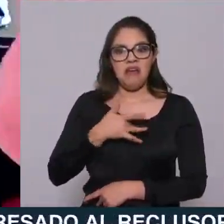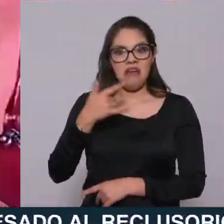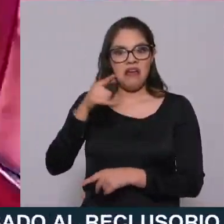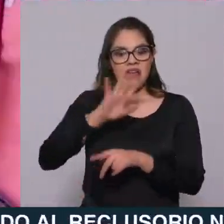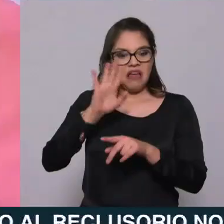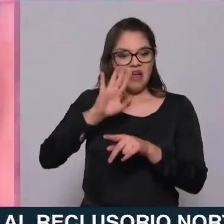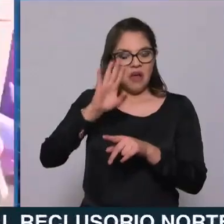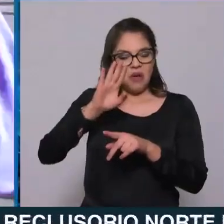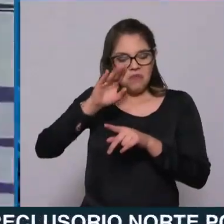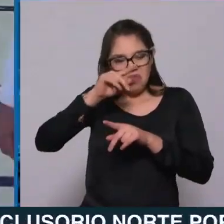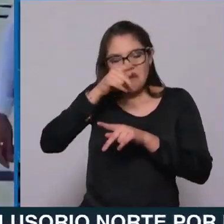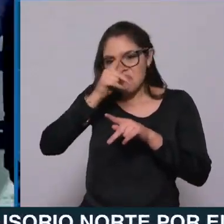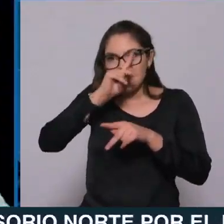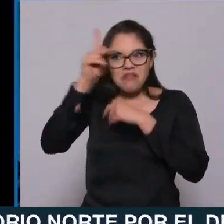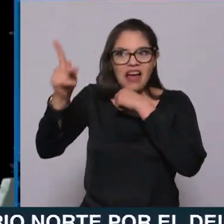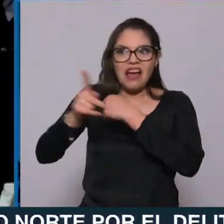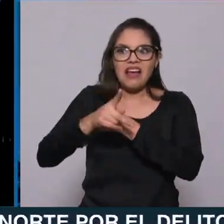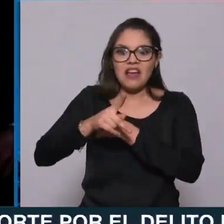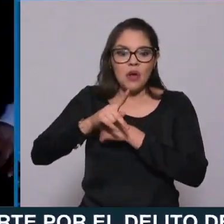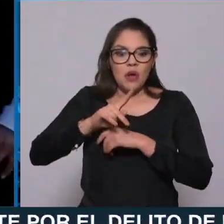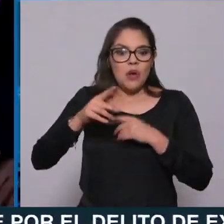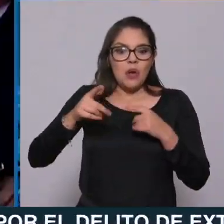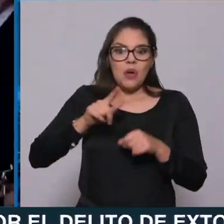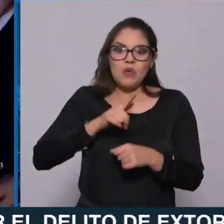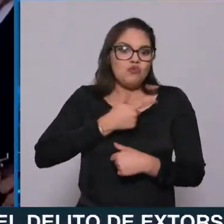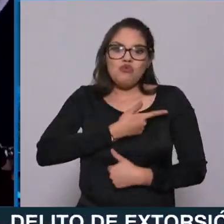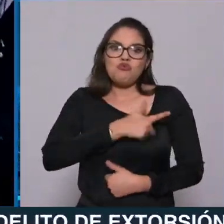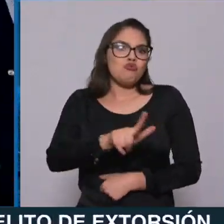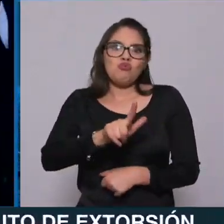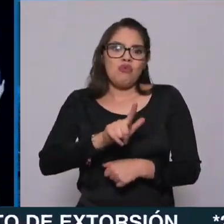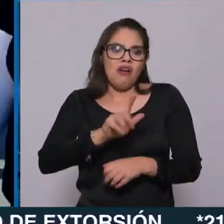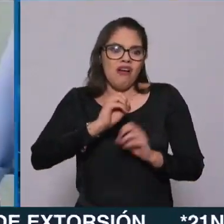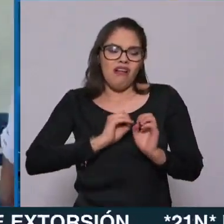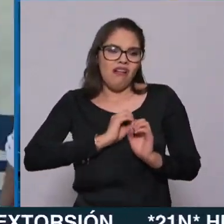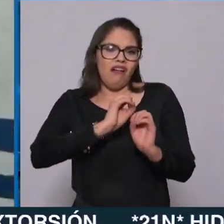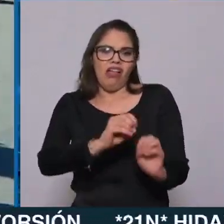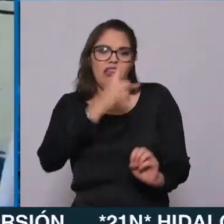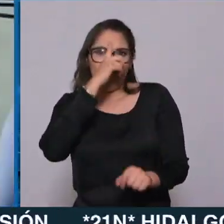homofóbico, porque, como tú bien dices, es en el interior de la República donde